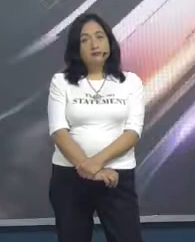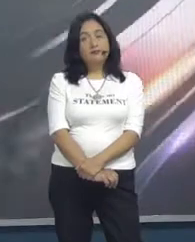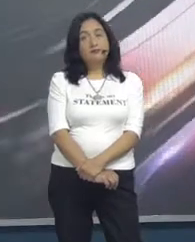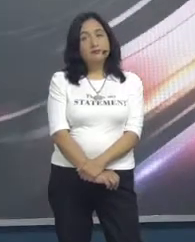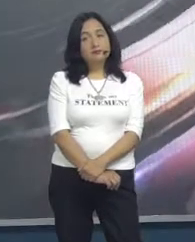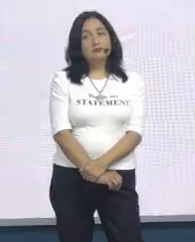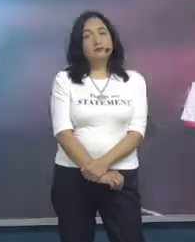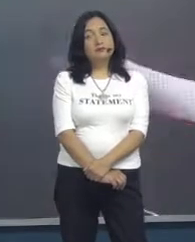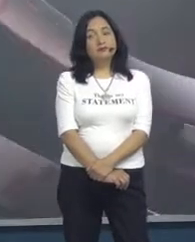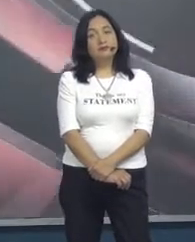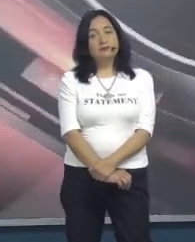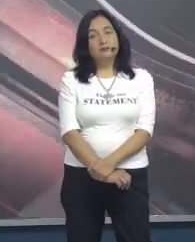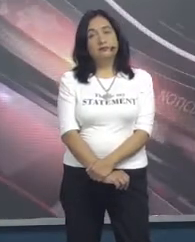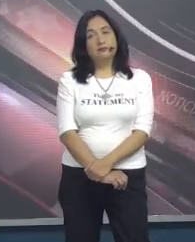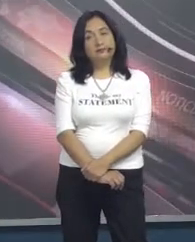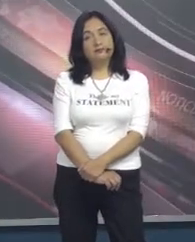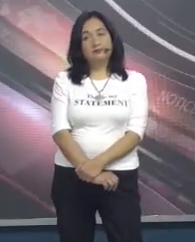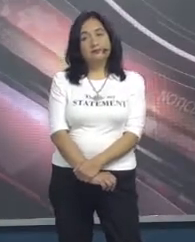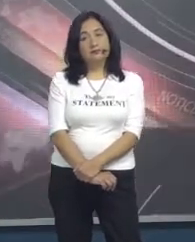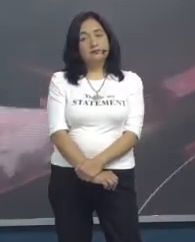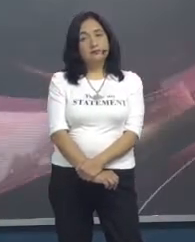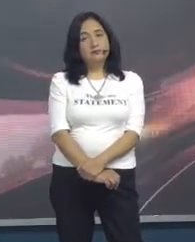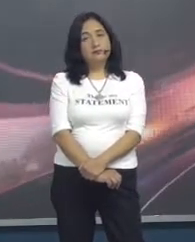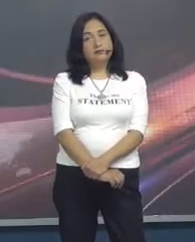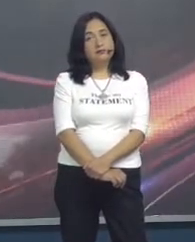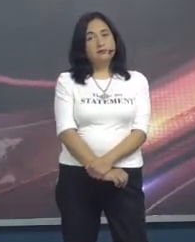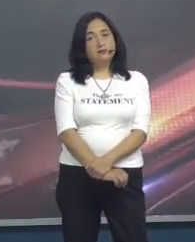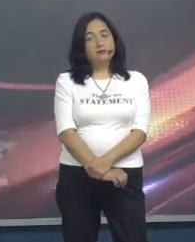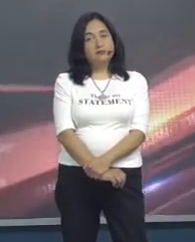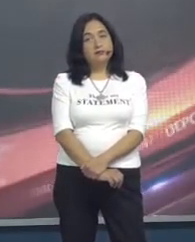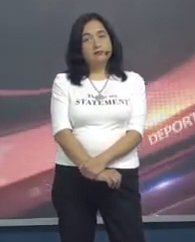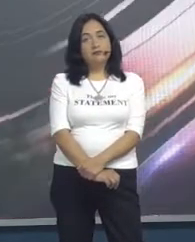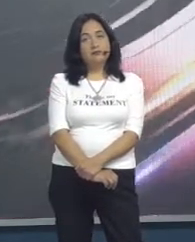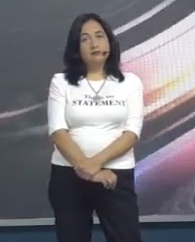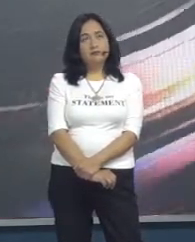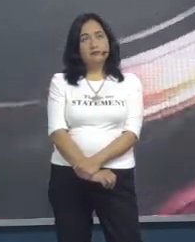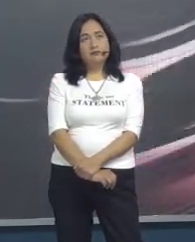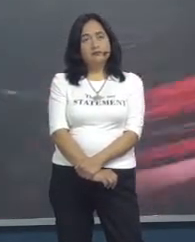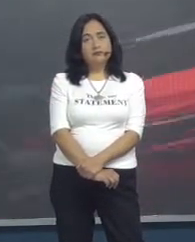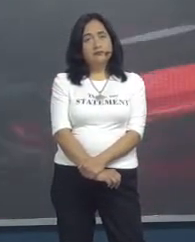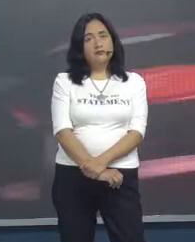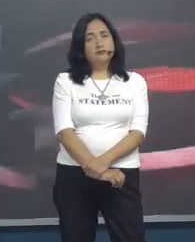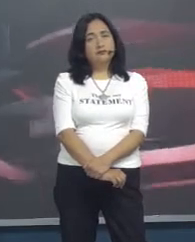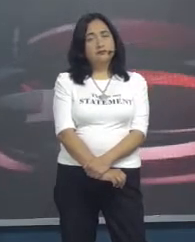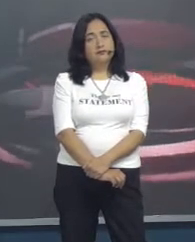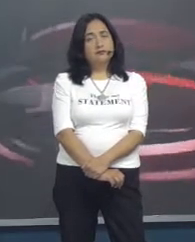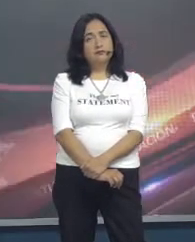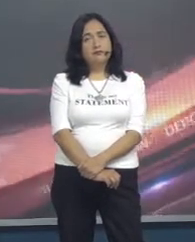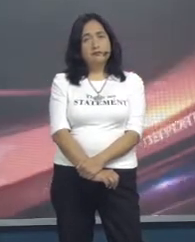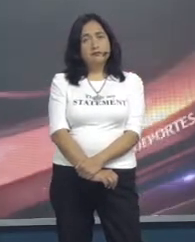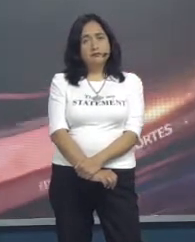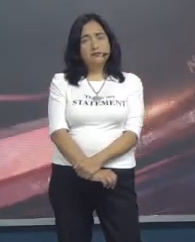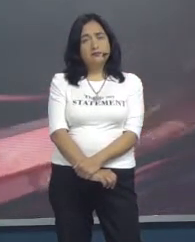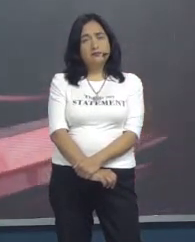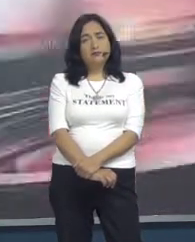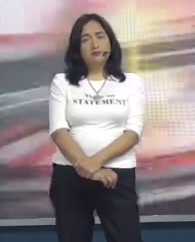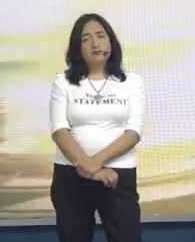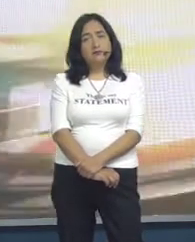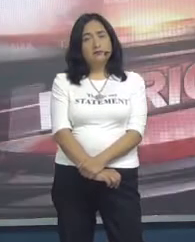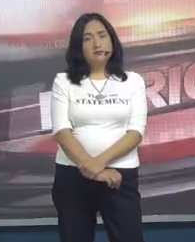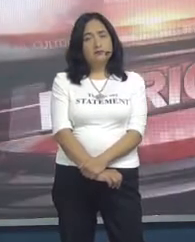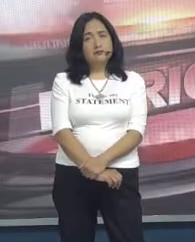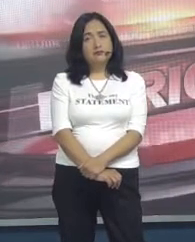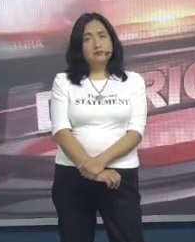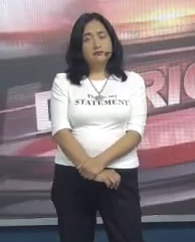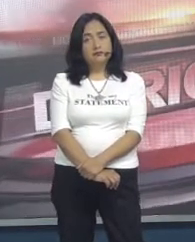más complicada. Entonces, bueno, en estos días ha sido difícil, pero bueno, estamos tratando de habilitar los medios de pago,